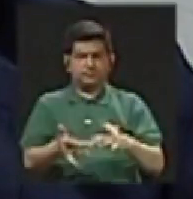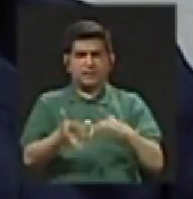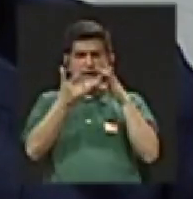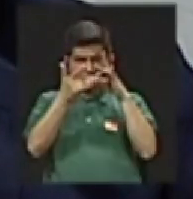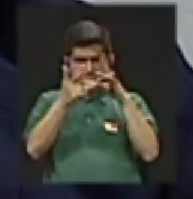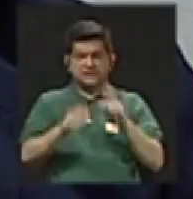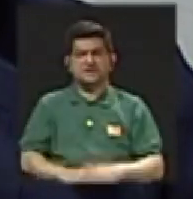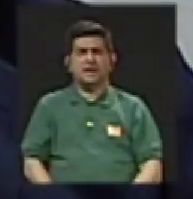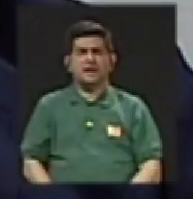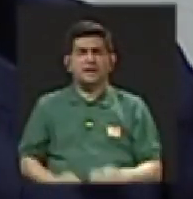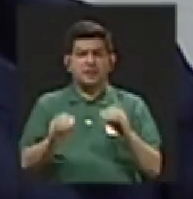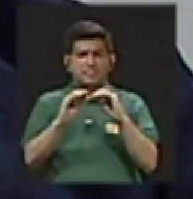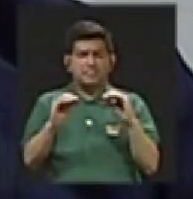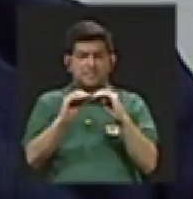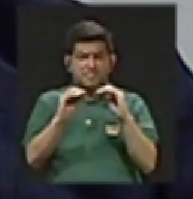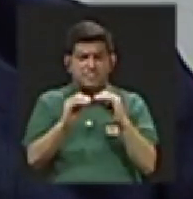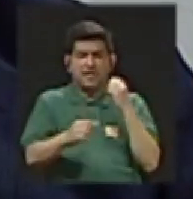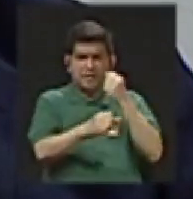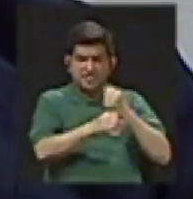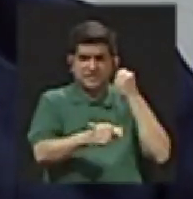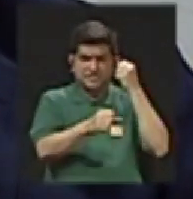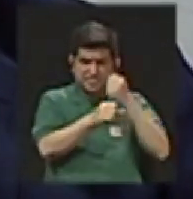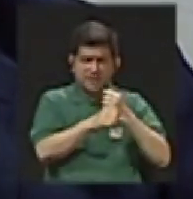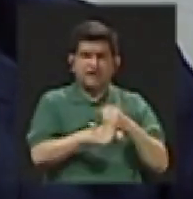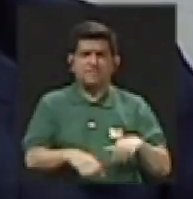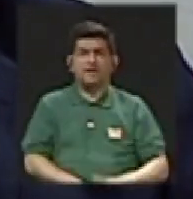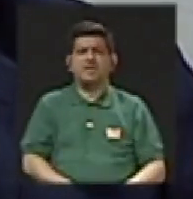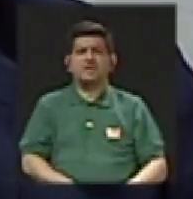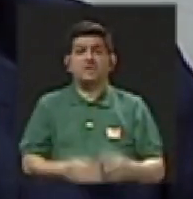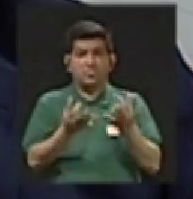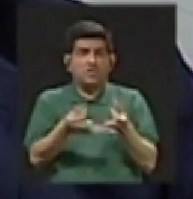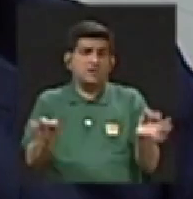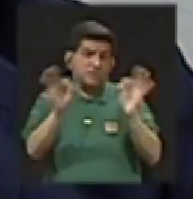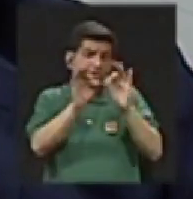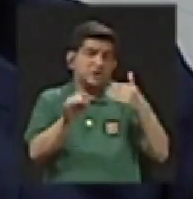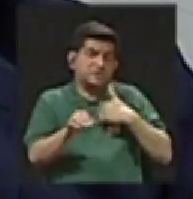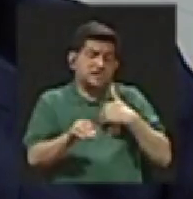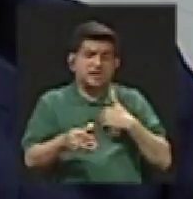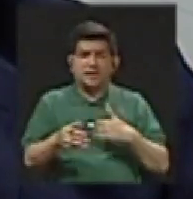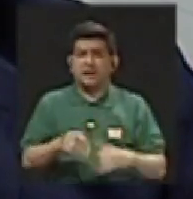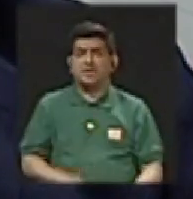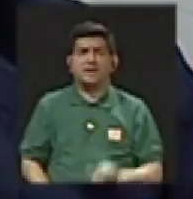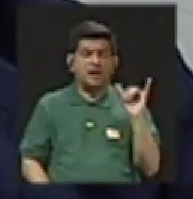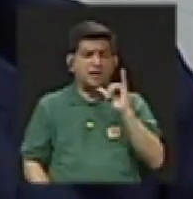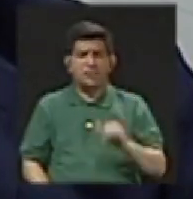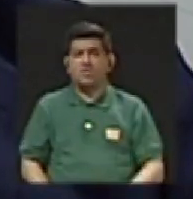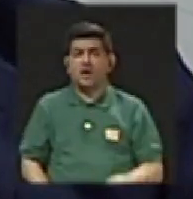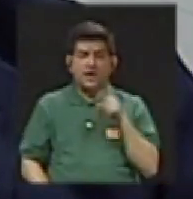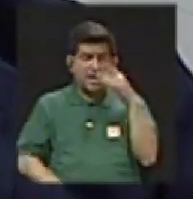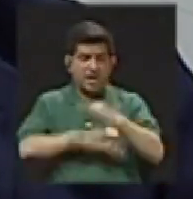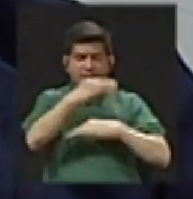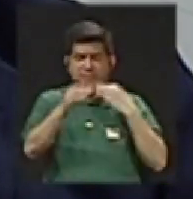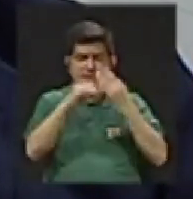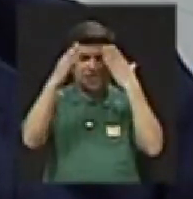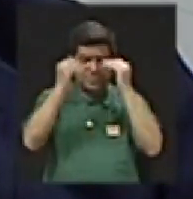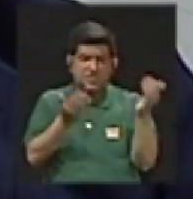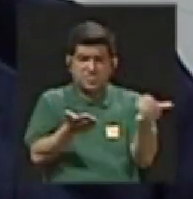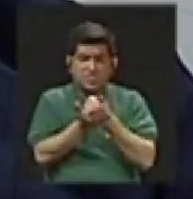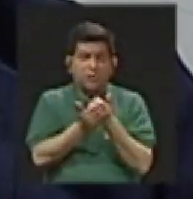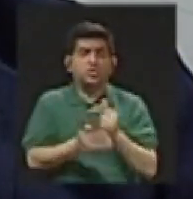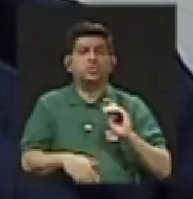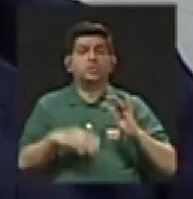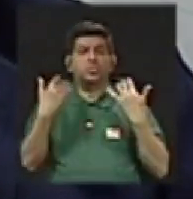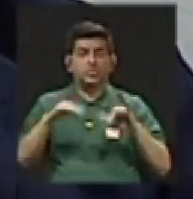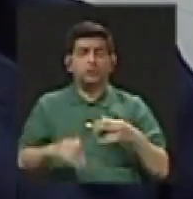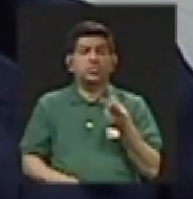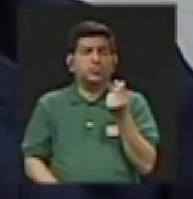las que son más importantes, dado que también cualquier levantamiento de información de este tipo es costoso, ¿verdad?